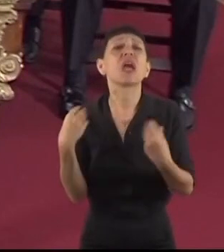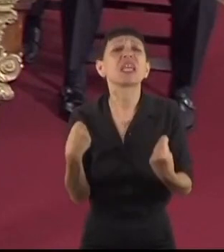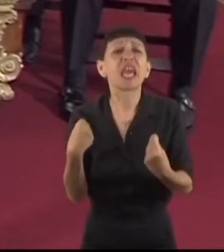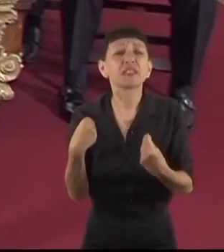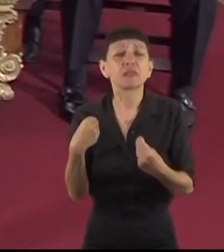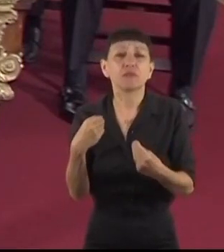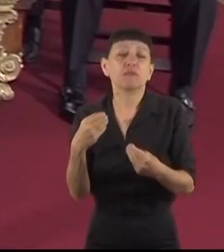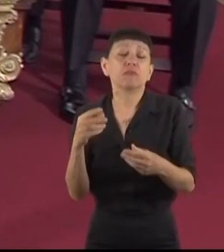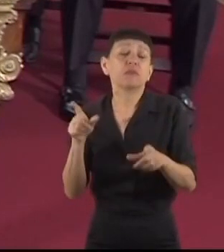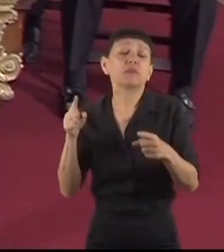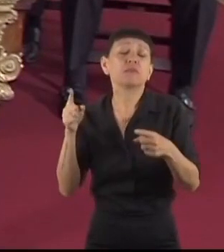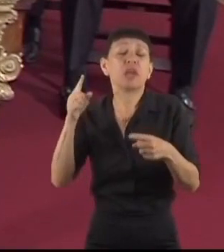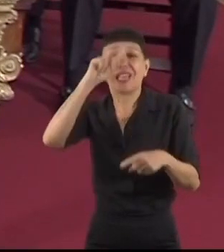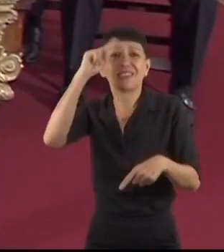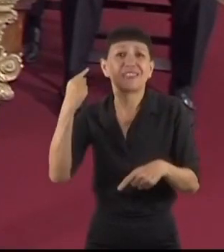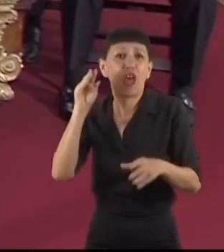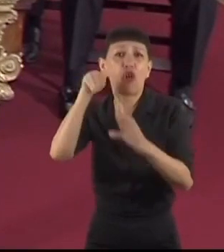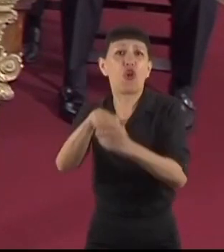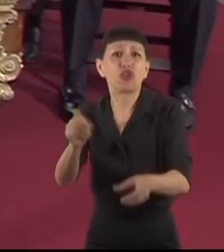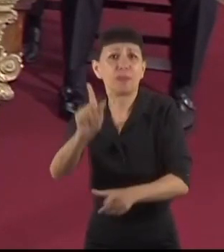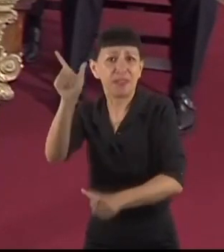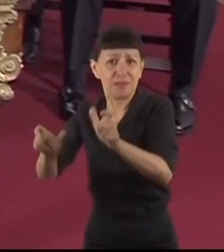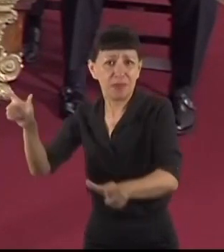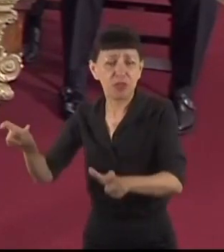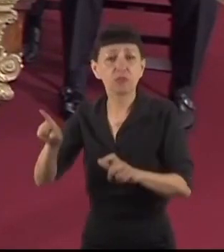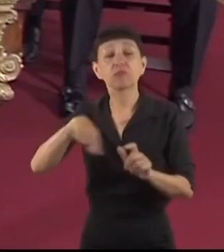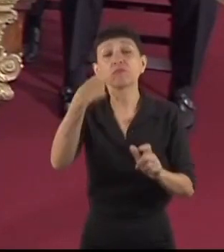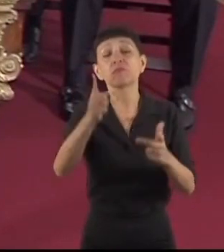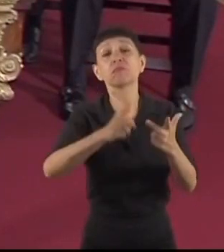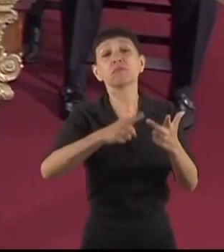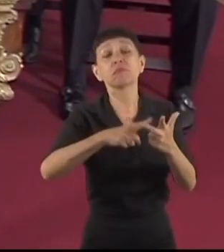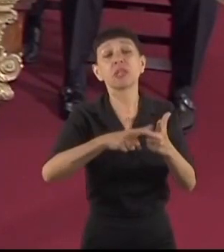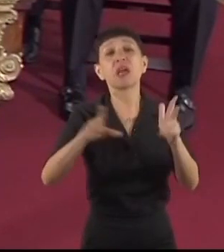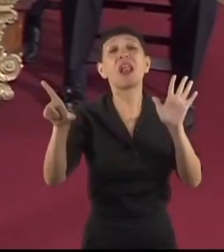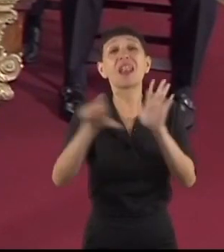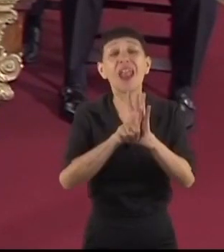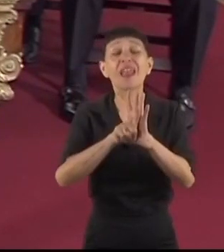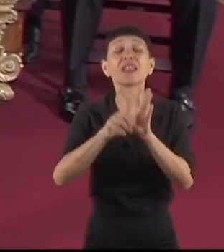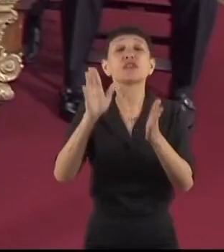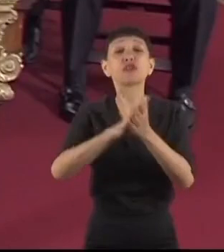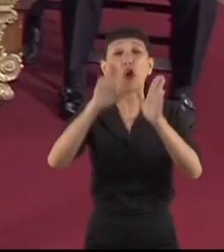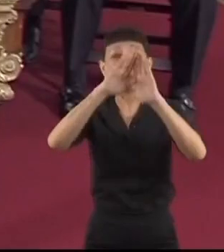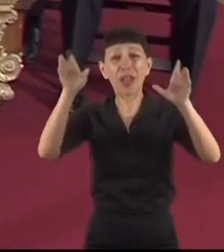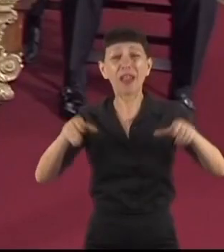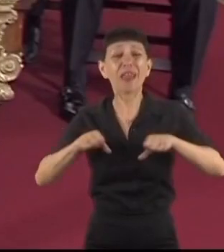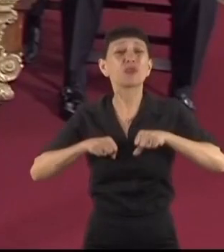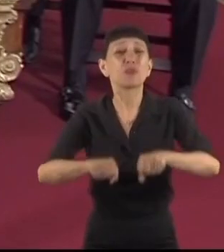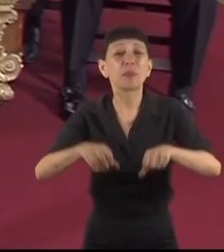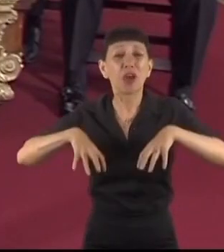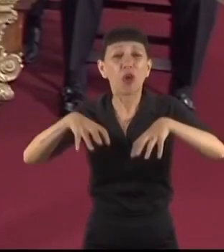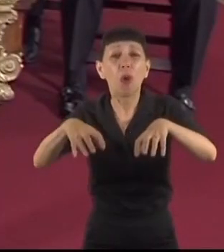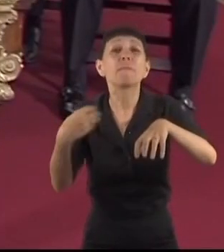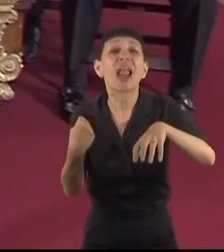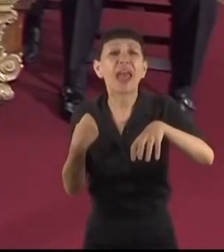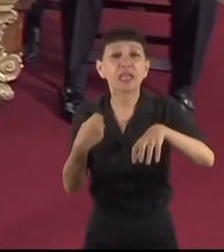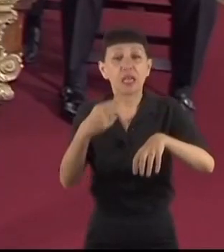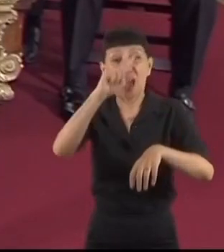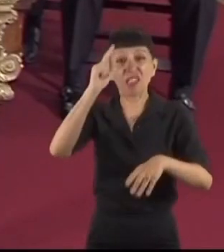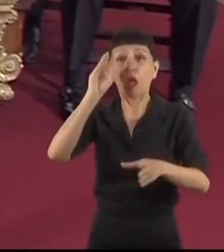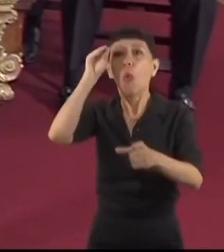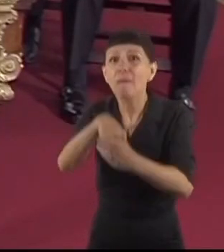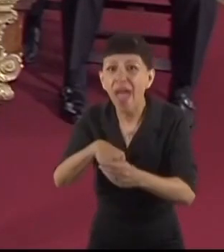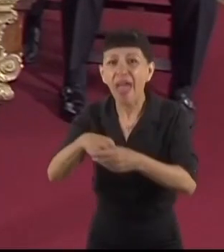individuos tres derogación de la ley de góndolas para que el estado deje de entrometerse en las decisiones de los comerciantes